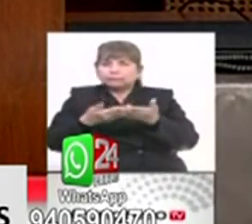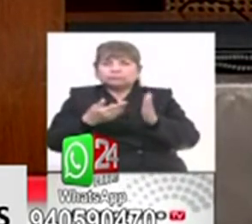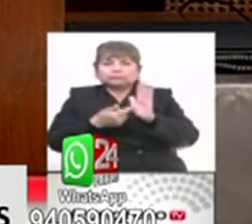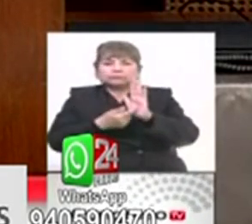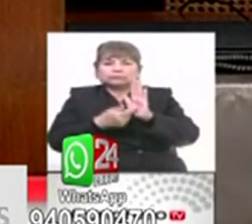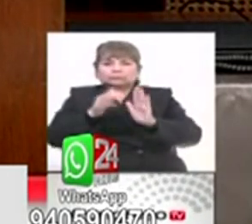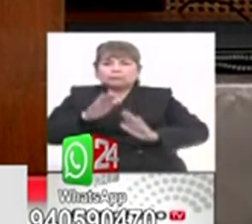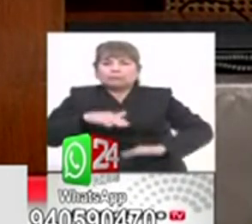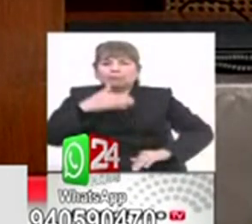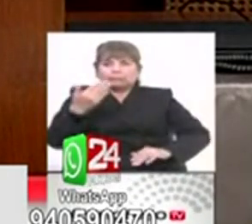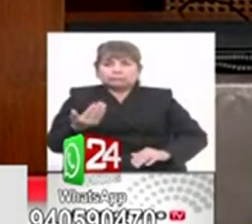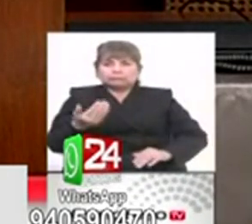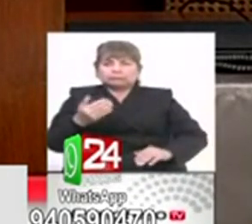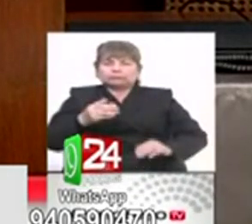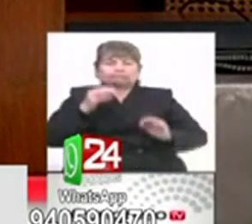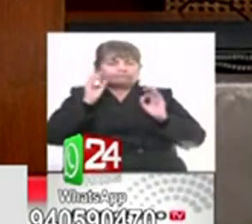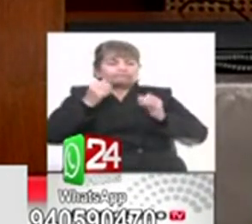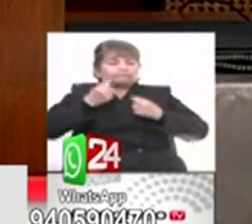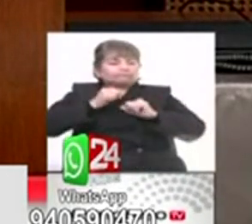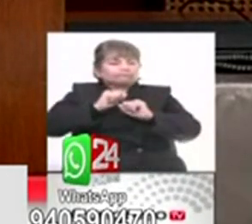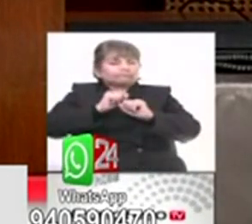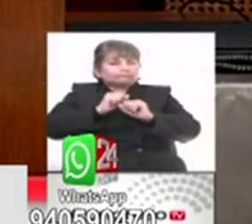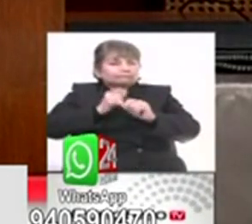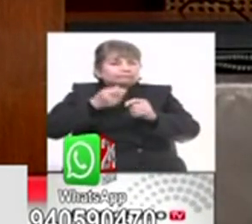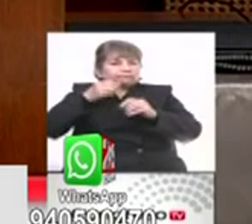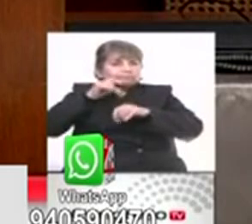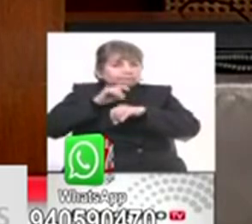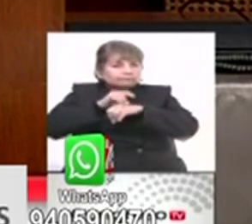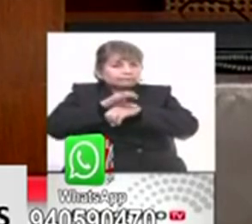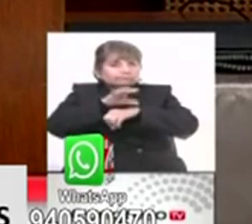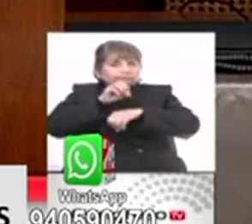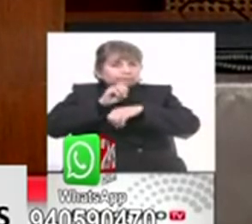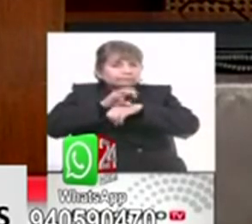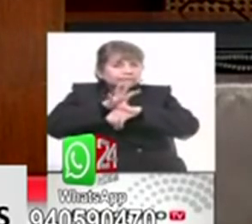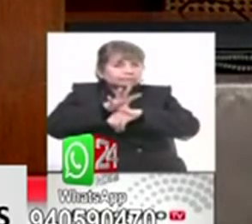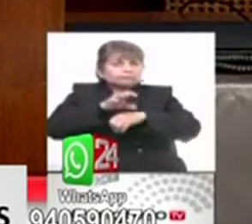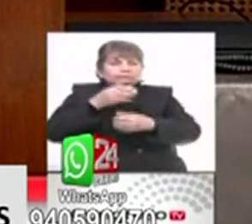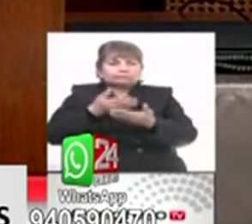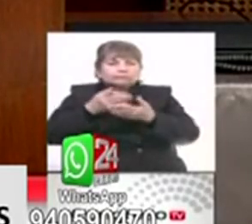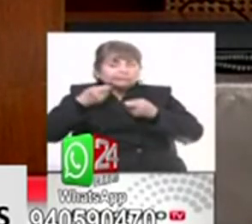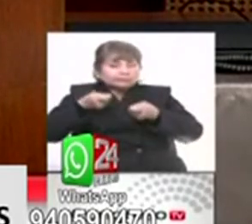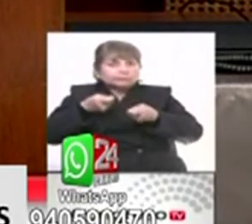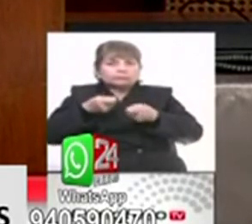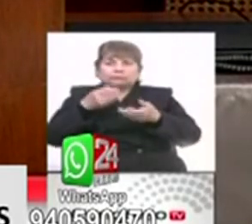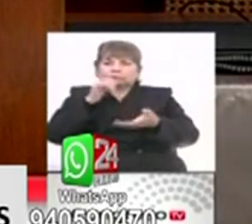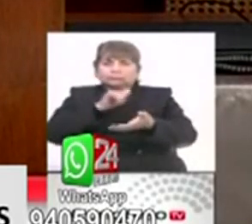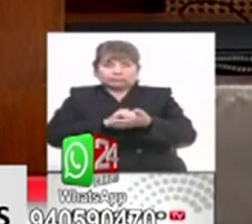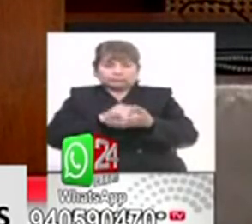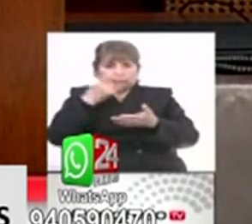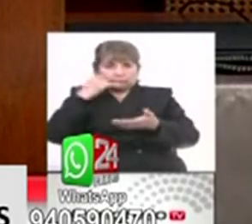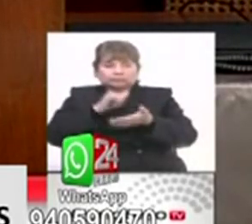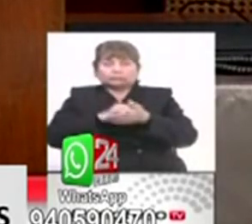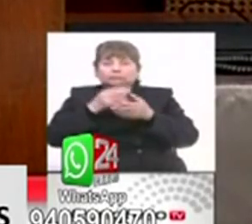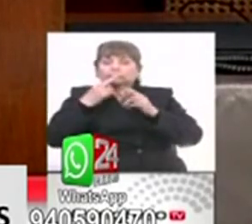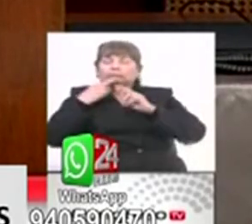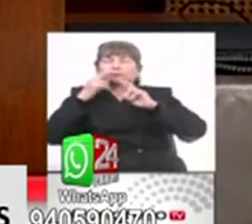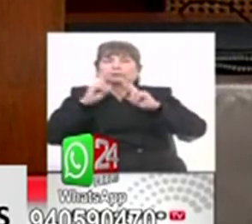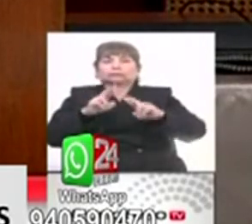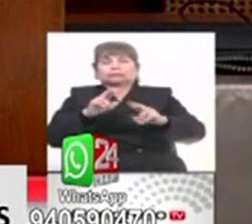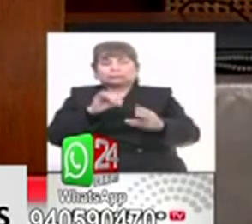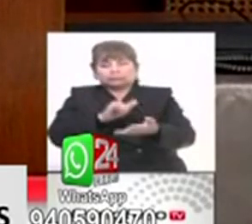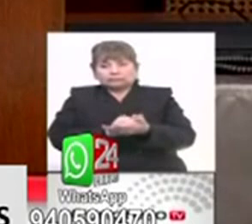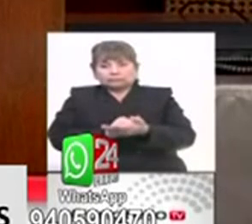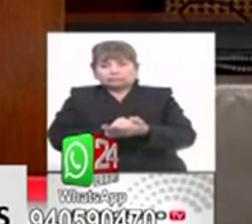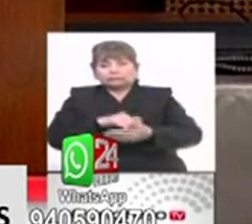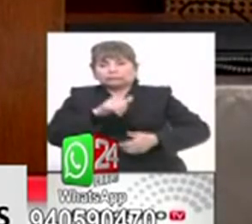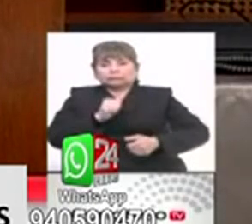de que ha habido un intento de tráfico de influencias, tratando de presionarlos para obtener resultados diferentes a